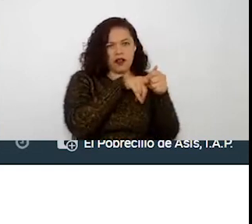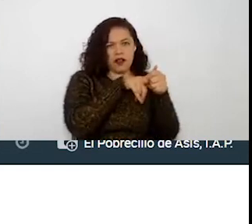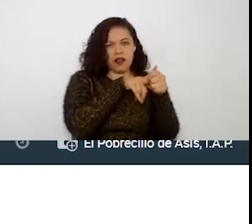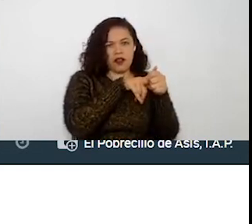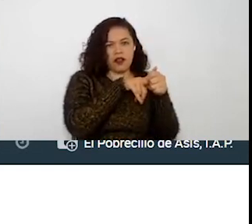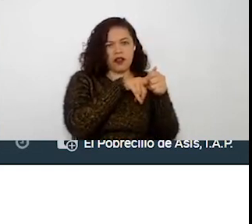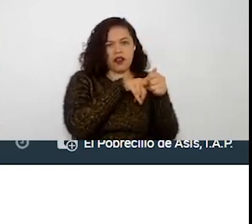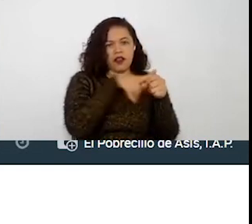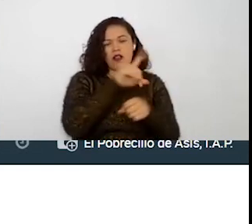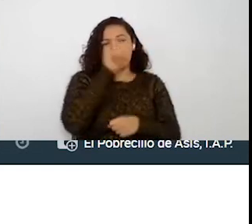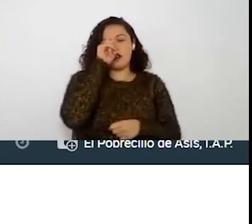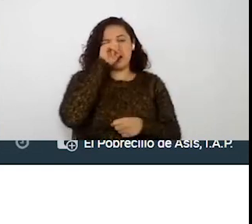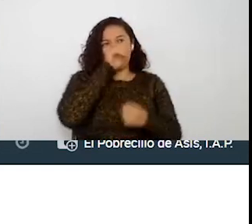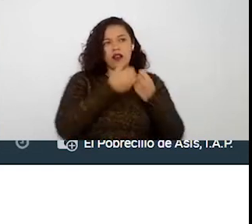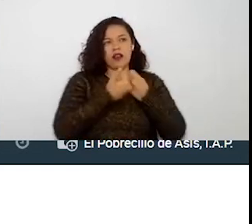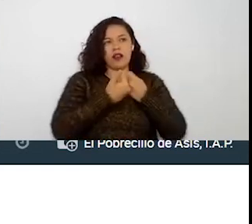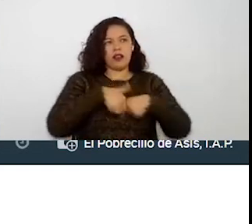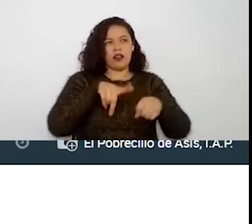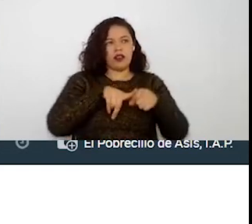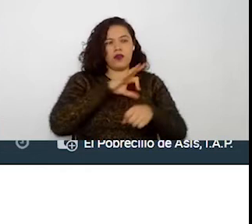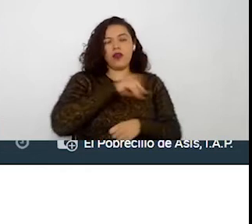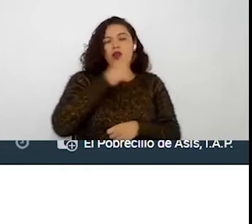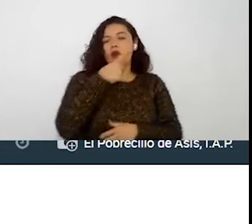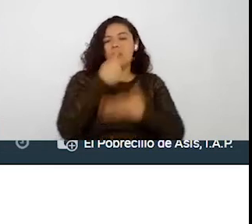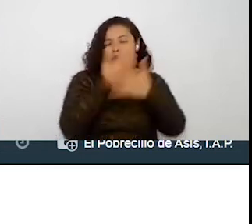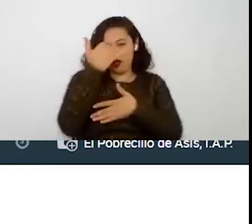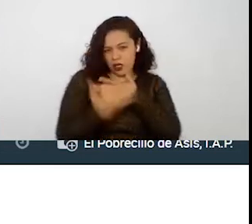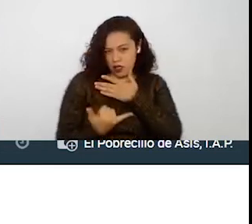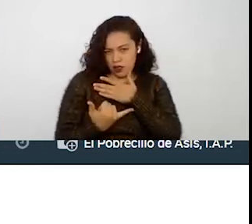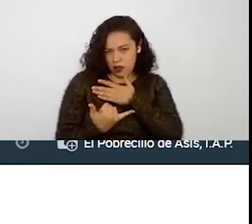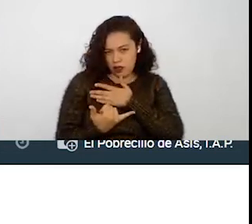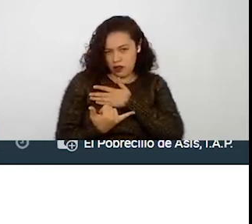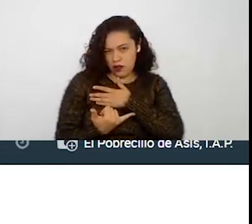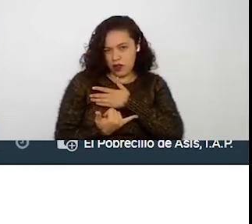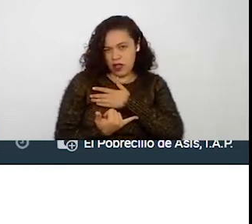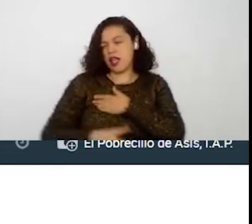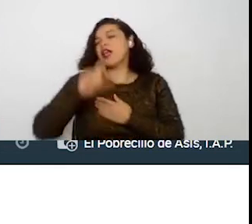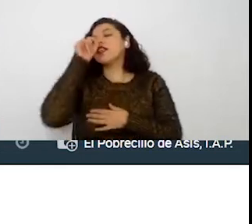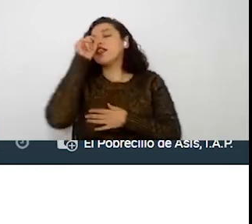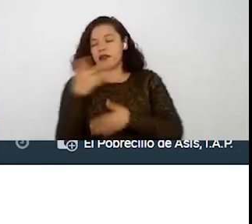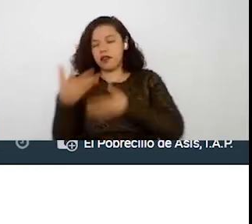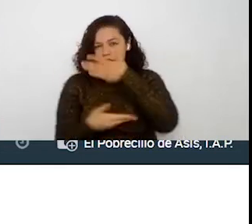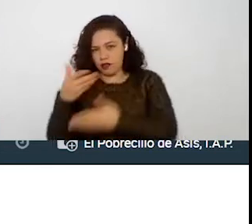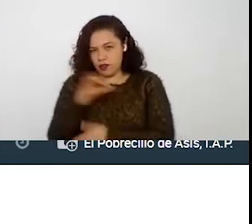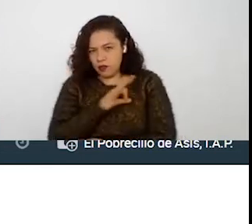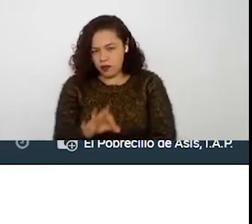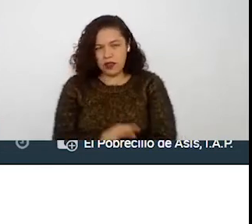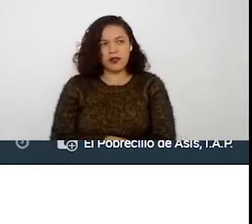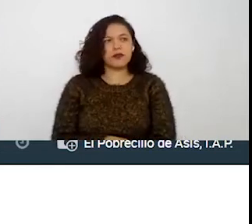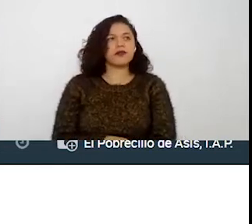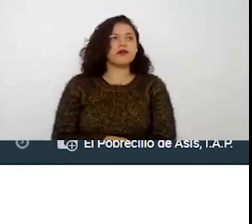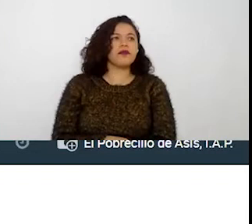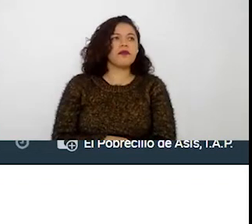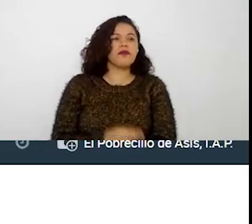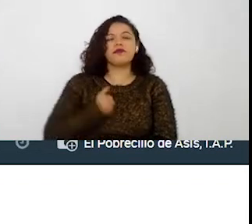la orientación social puede ser un proyecto sí Y puede ser también un servicio vamos a elegir